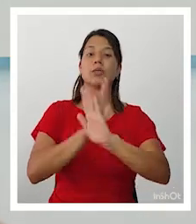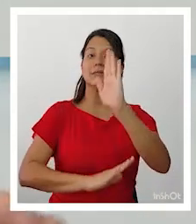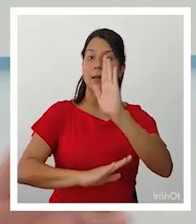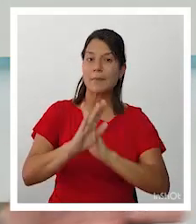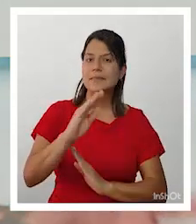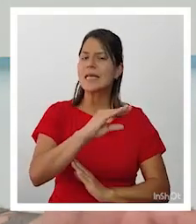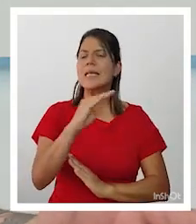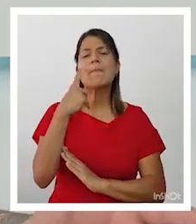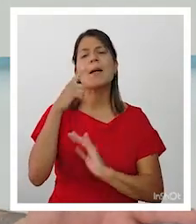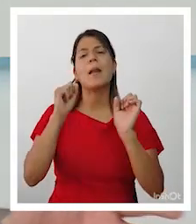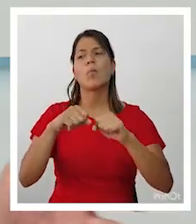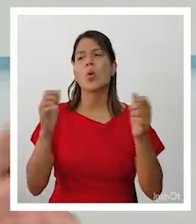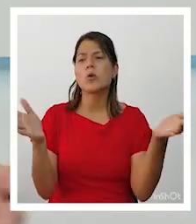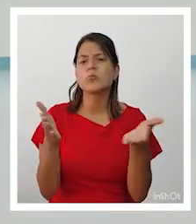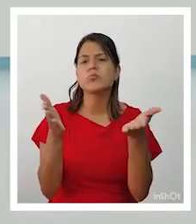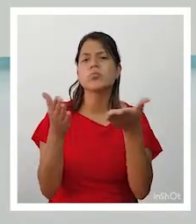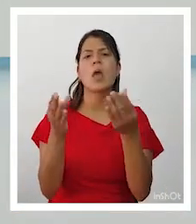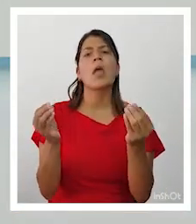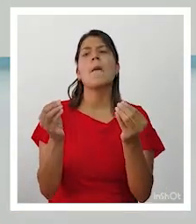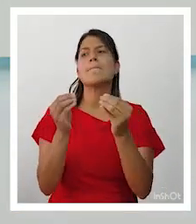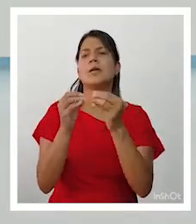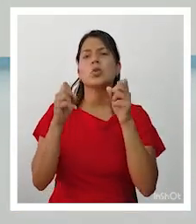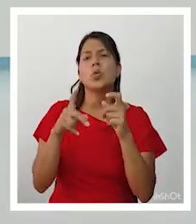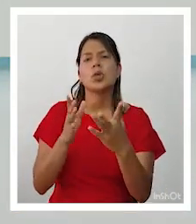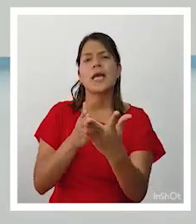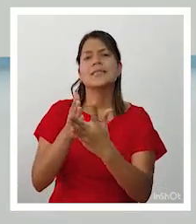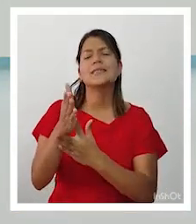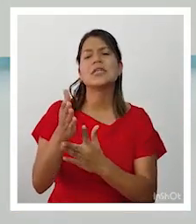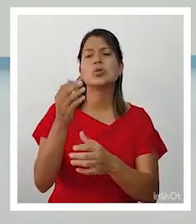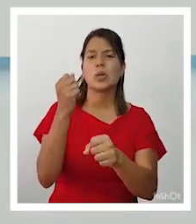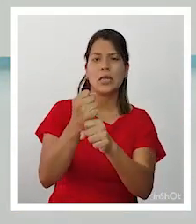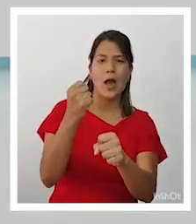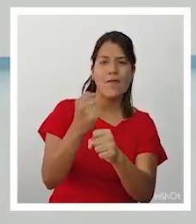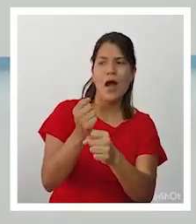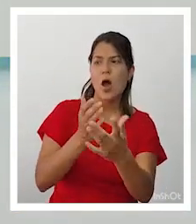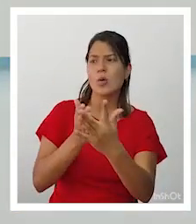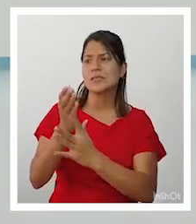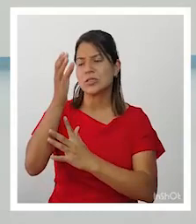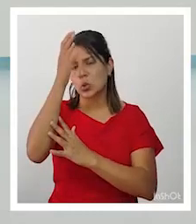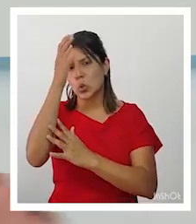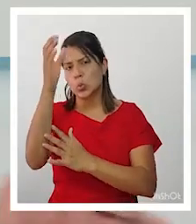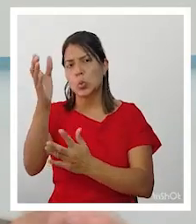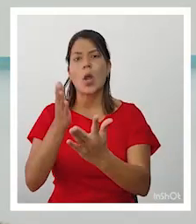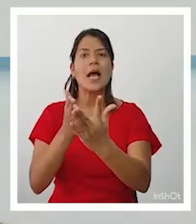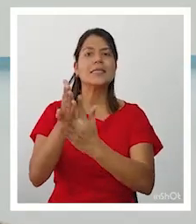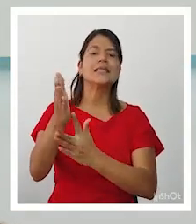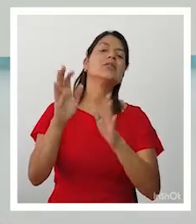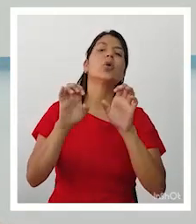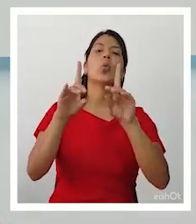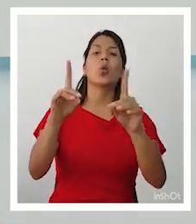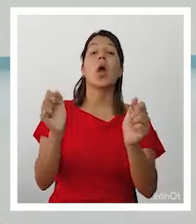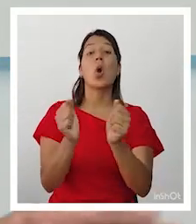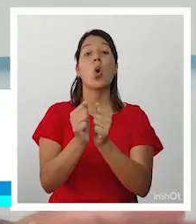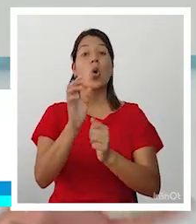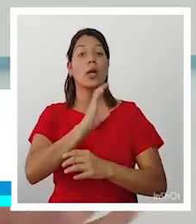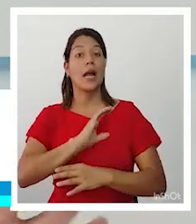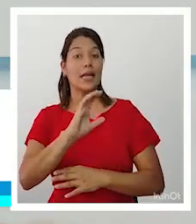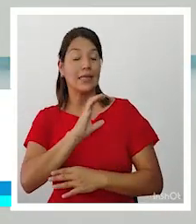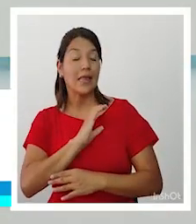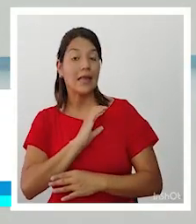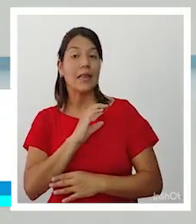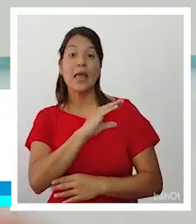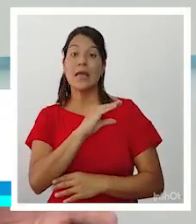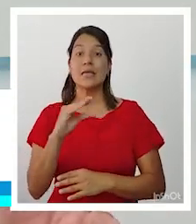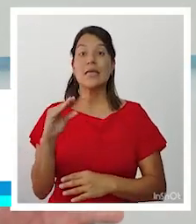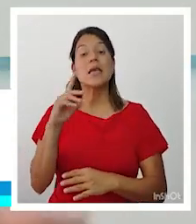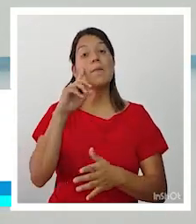tanto el acceso al empleo, el acceso a la cultura, el acceso a una educación de calidad. Y de ahí es